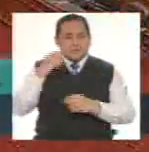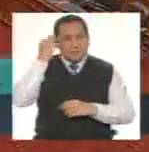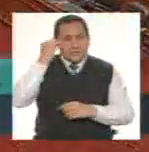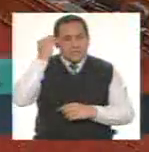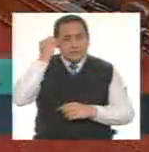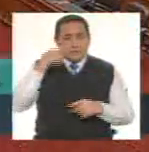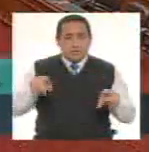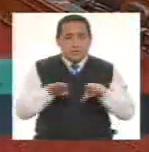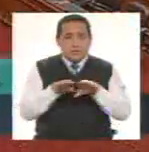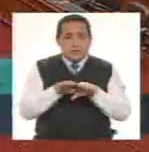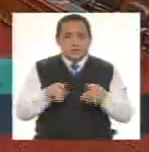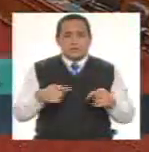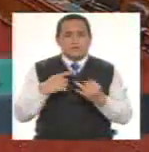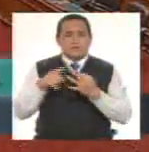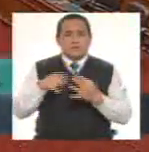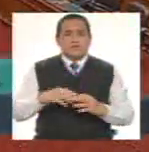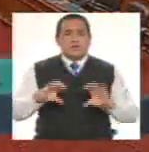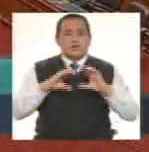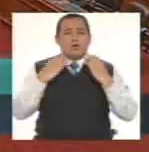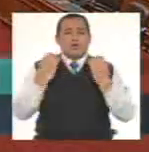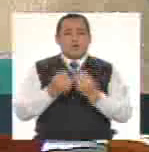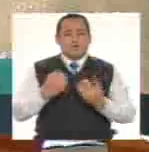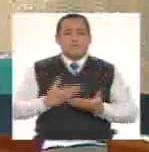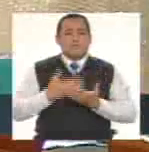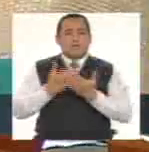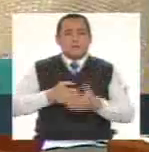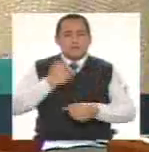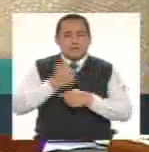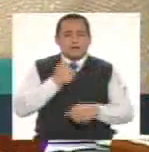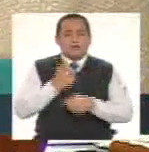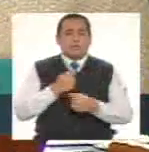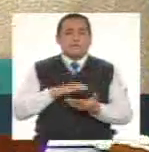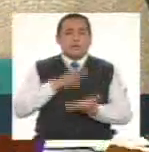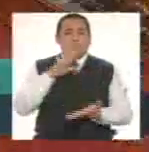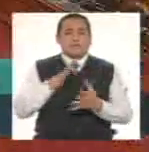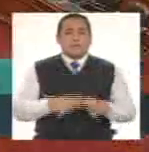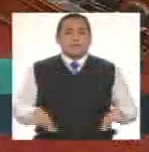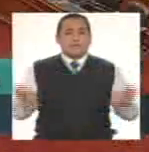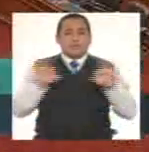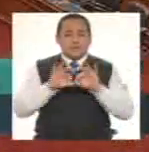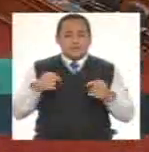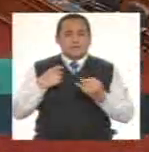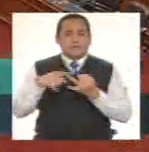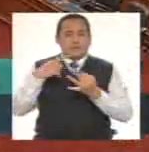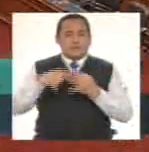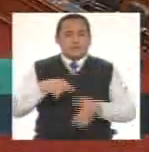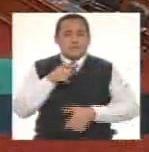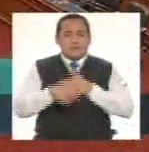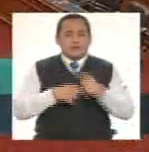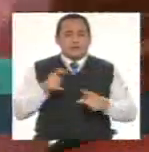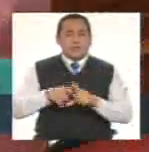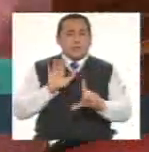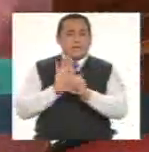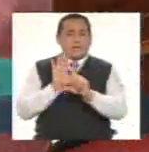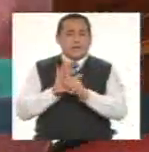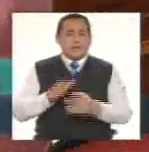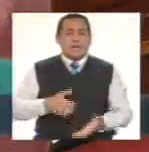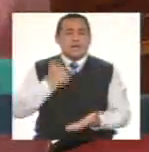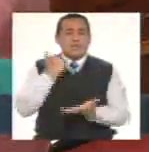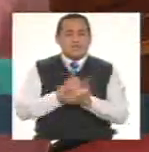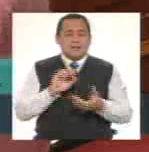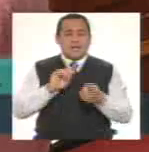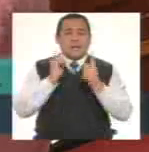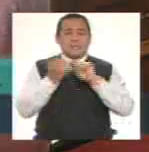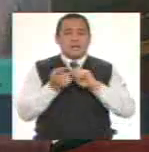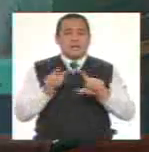Democrática revela que congresistas en ejercicio son considerados los más eficientes según la cantidad de iniciativas legislativas aprobadas y